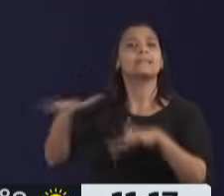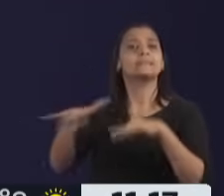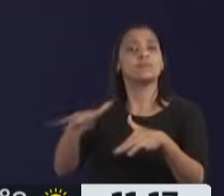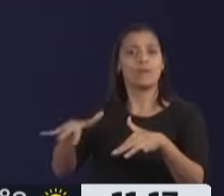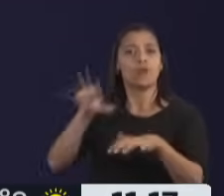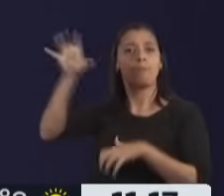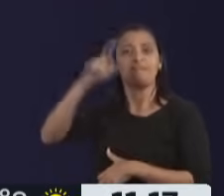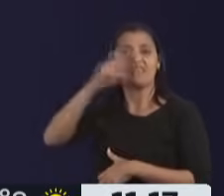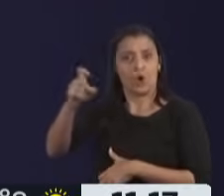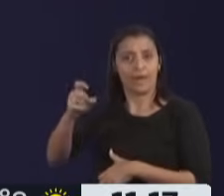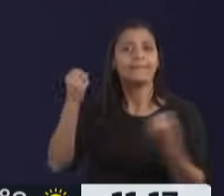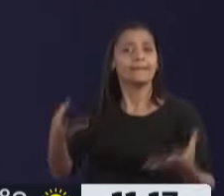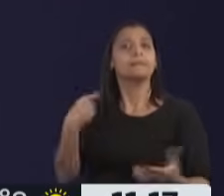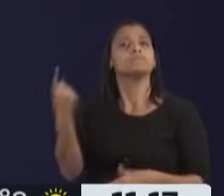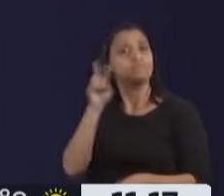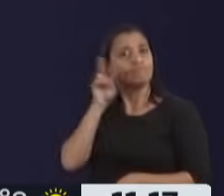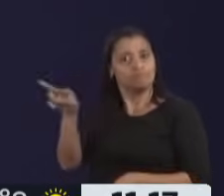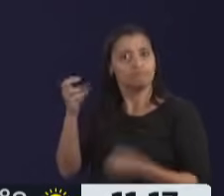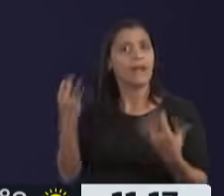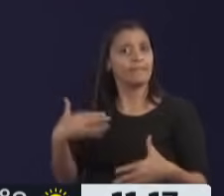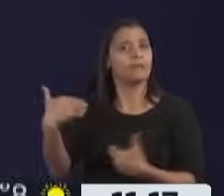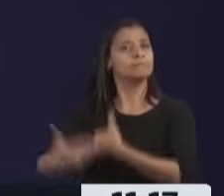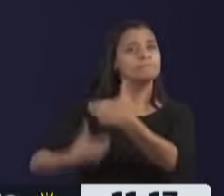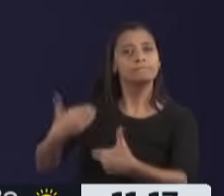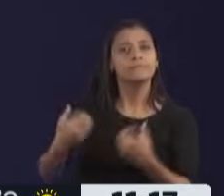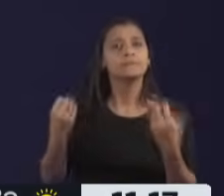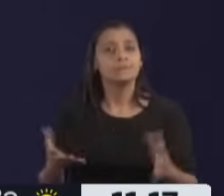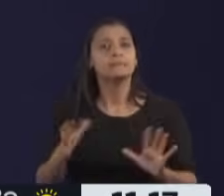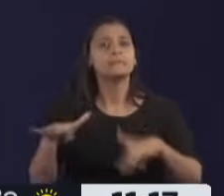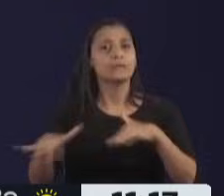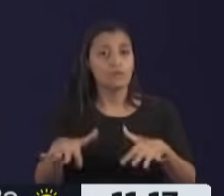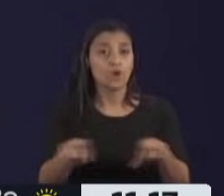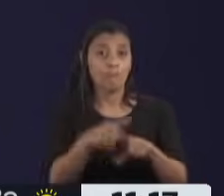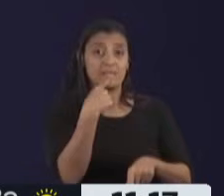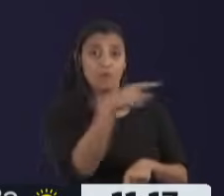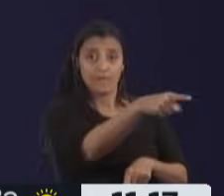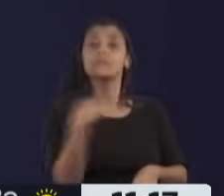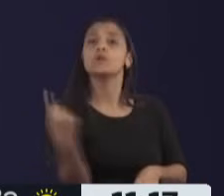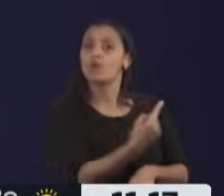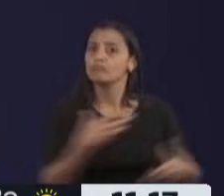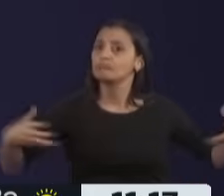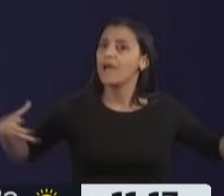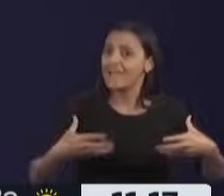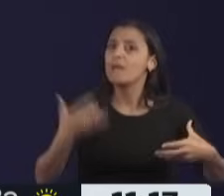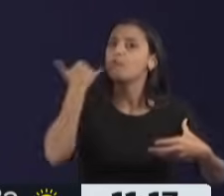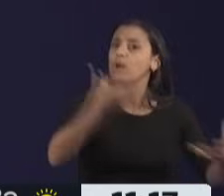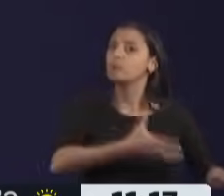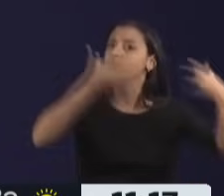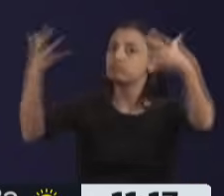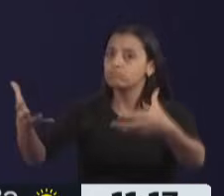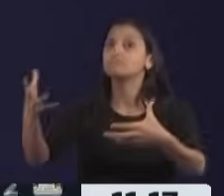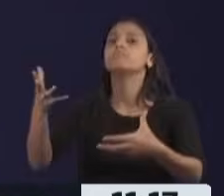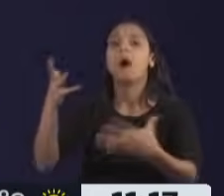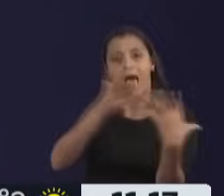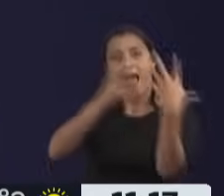desarrollan los hechos y atentos a la situación, como bien vos decís, con fuerzas federales ya en el lugar, así que,